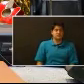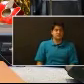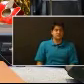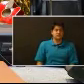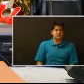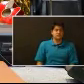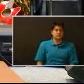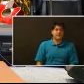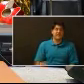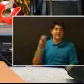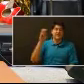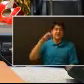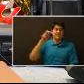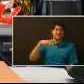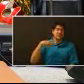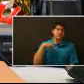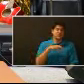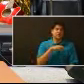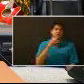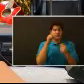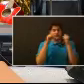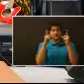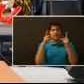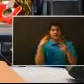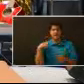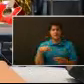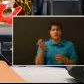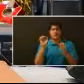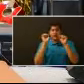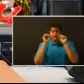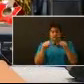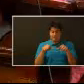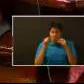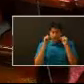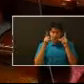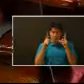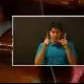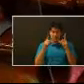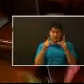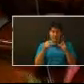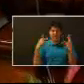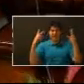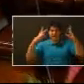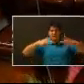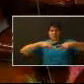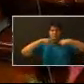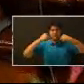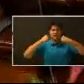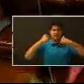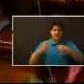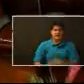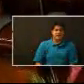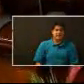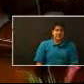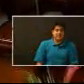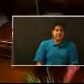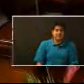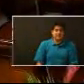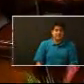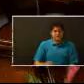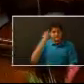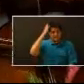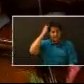Es necesario que nosotros despertemos para poder despertar a los Barak. ¿Amén? La